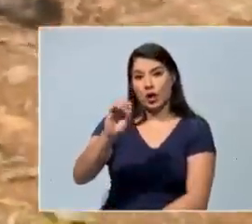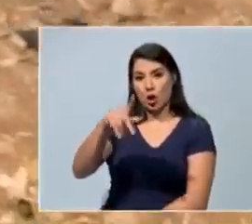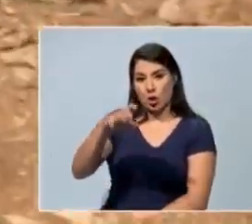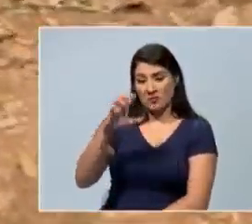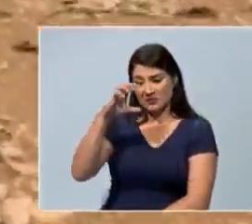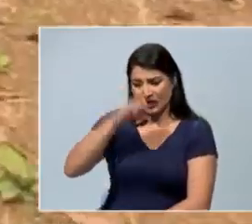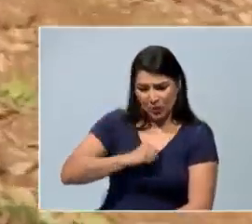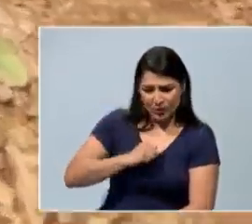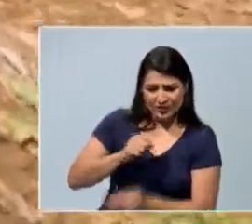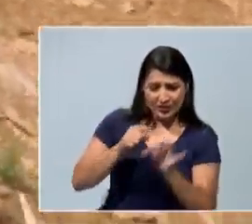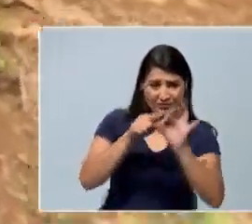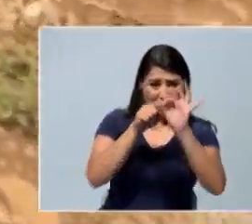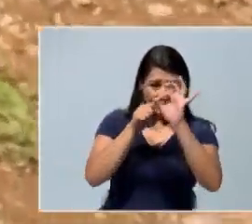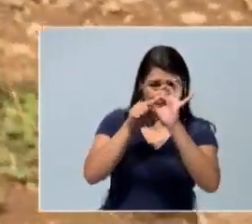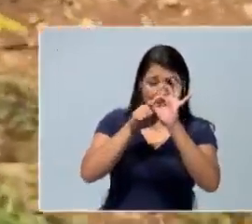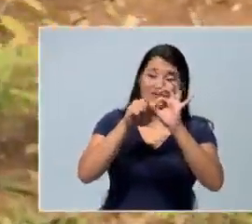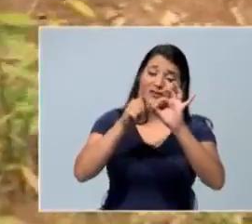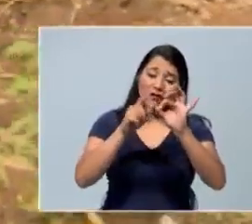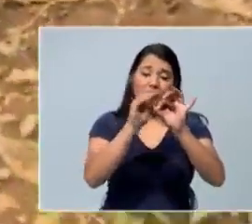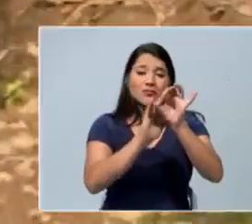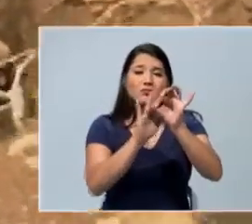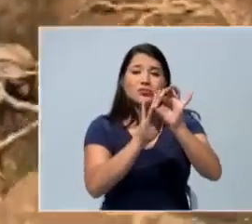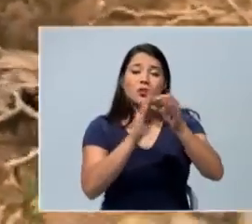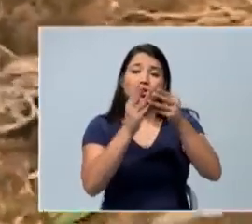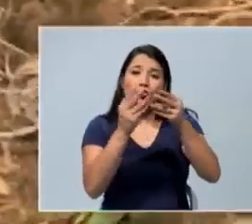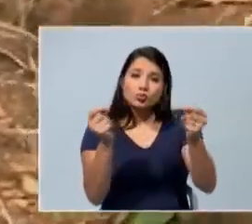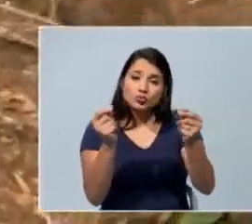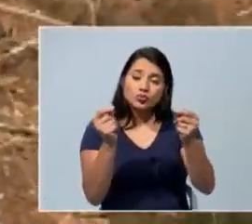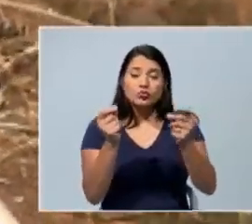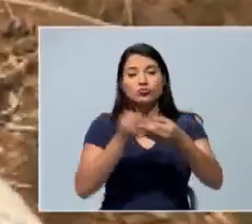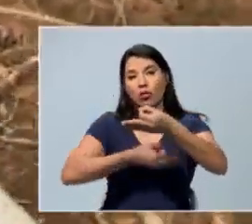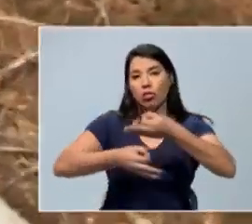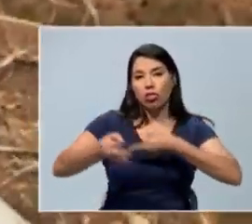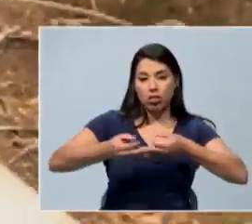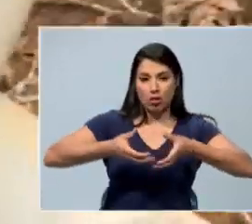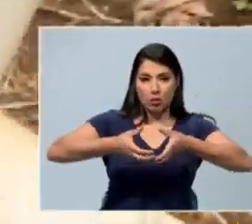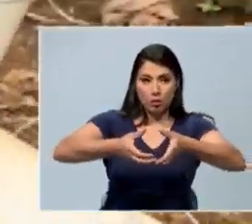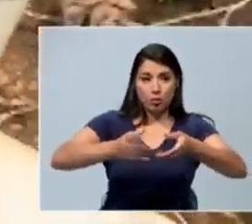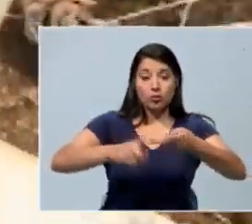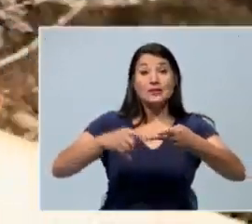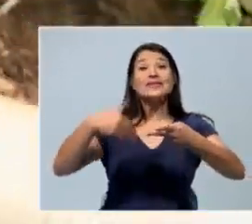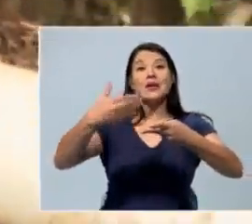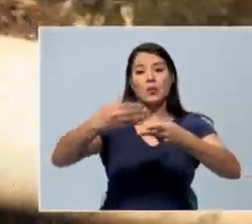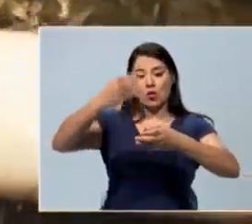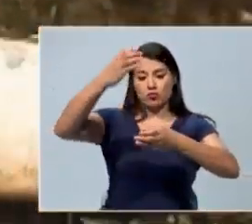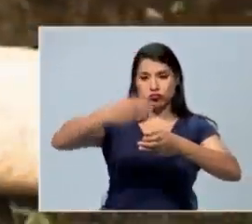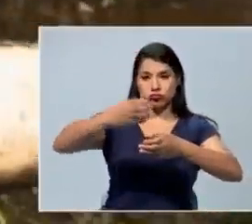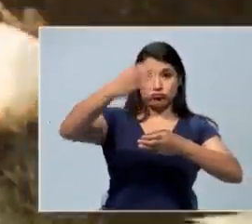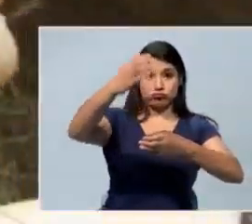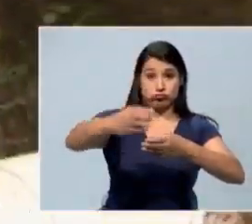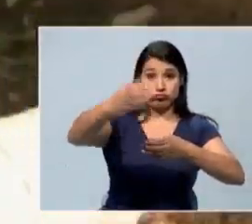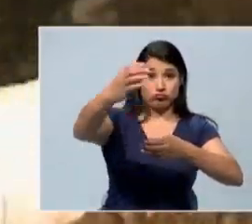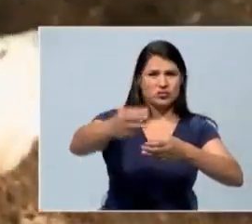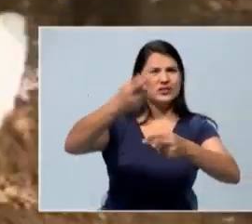las tomas cambiando la sección del tubo dañado con un tubo nuevo a instalar estos cilindros a los que llaman capuchones.